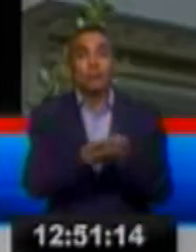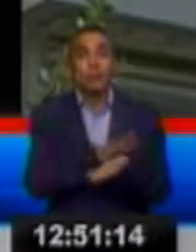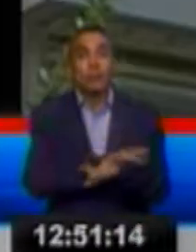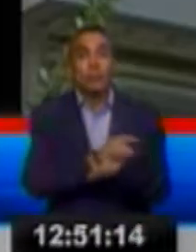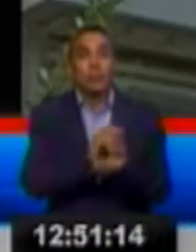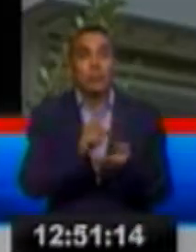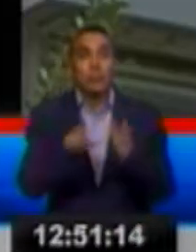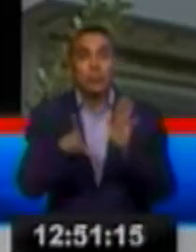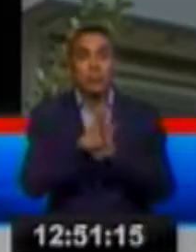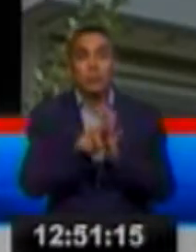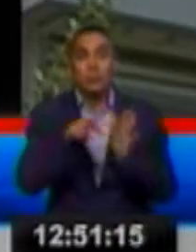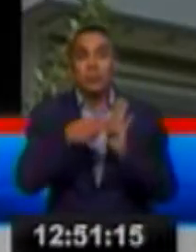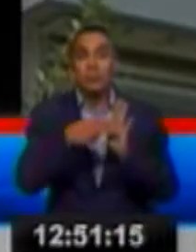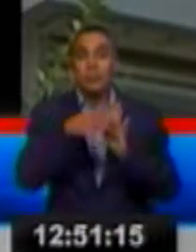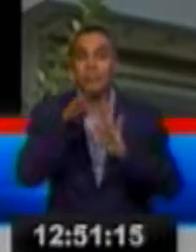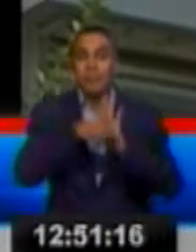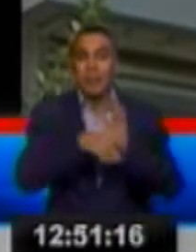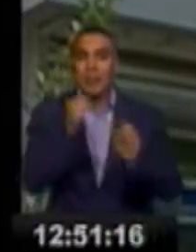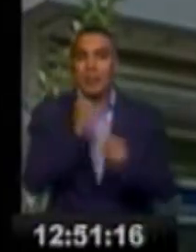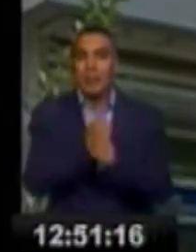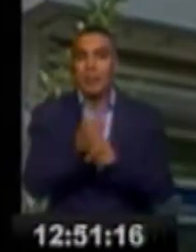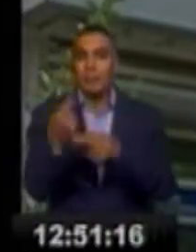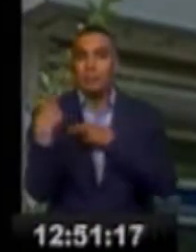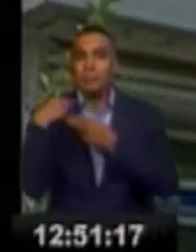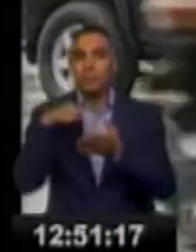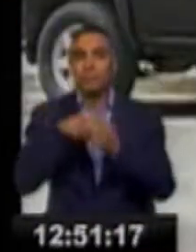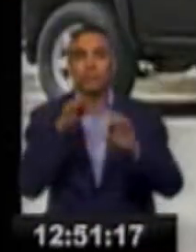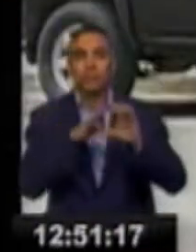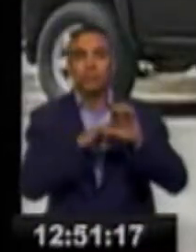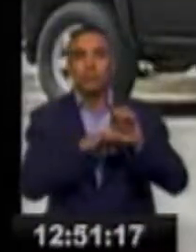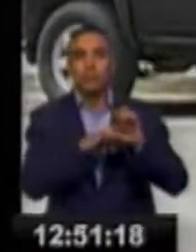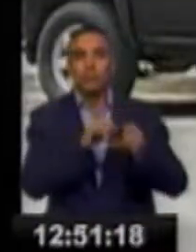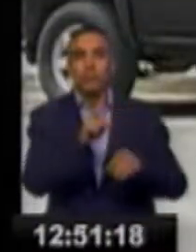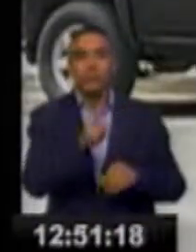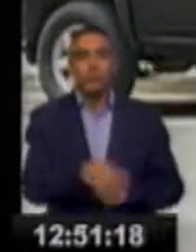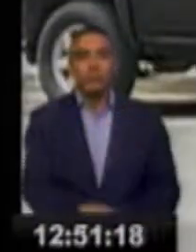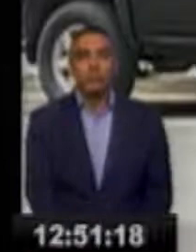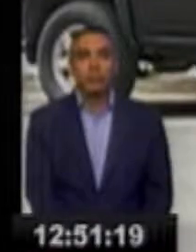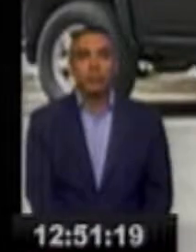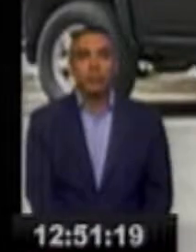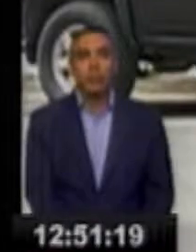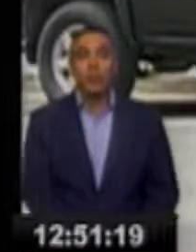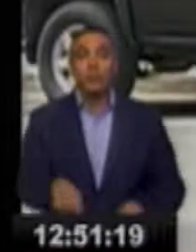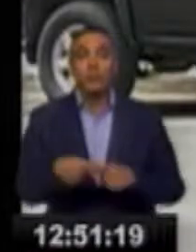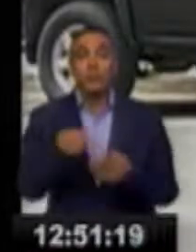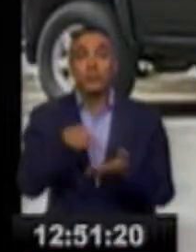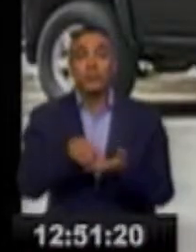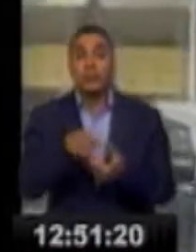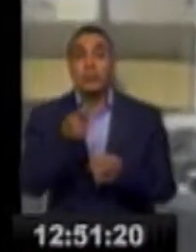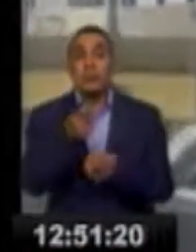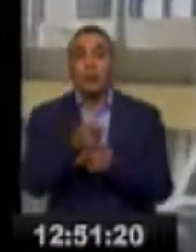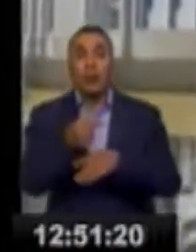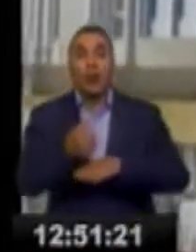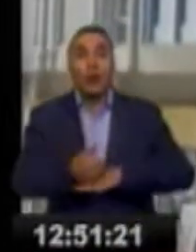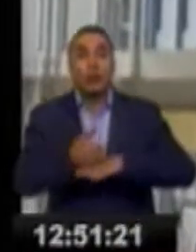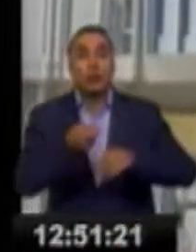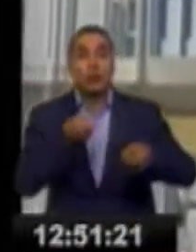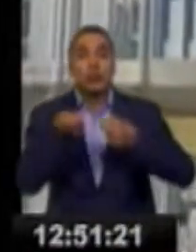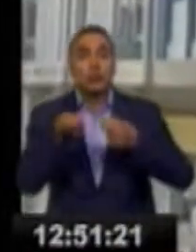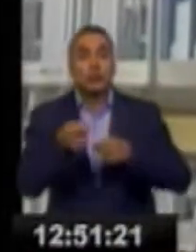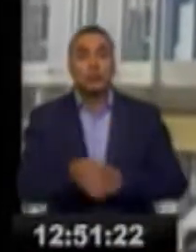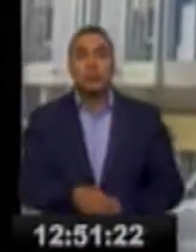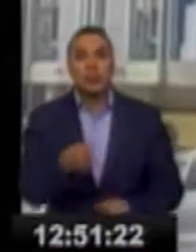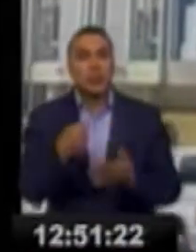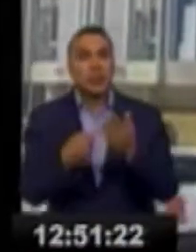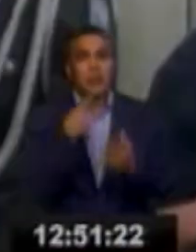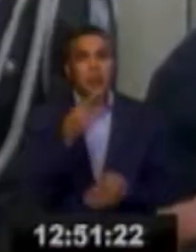propone restar y limitar las funciones del Consejo de Participación Ciudadana y Control Social en cuanto a la designación de autoridades de control. Escuchemos